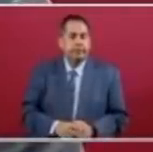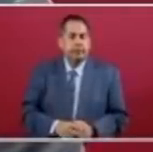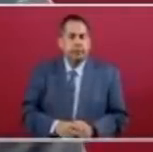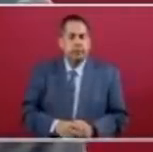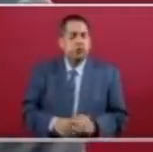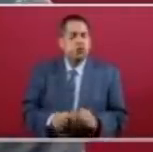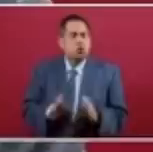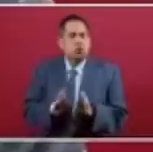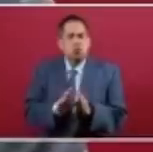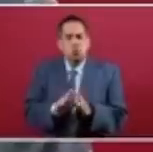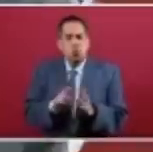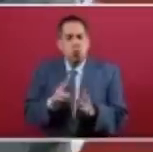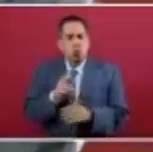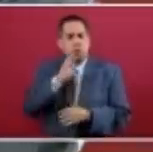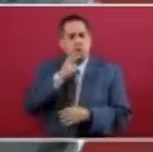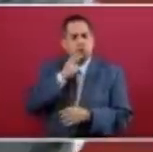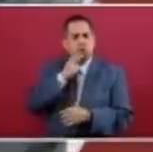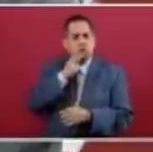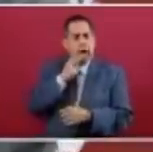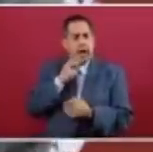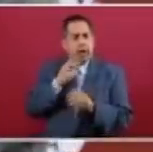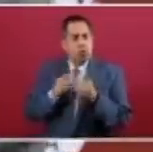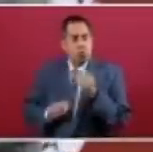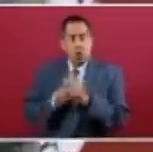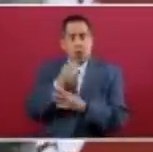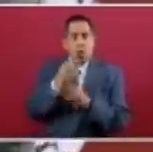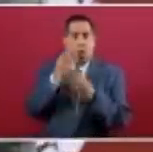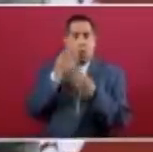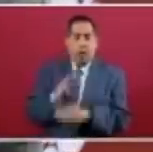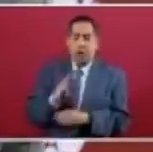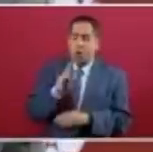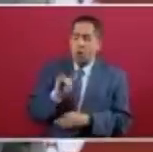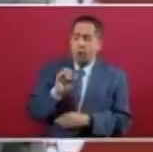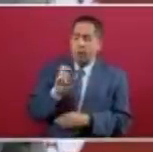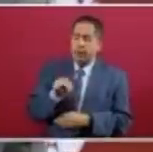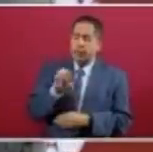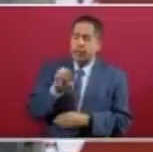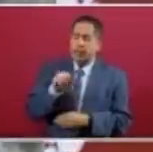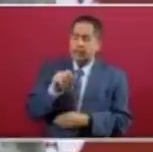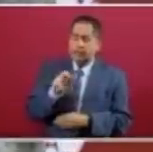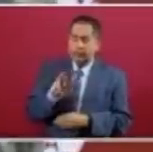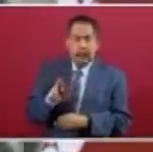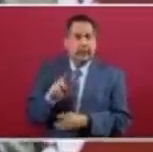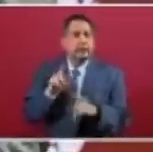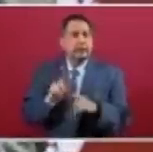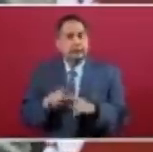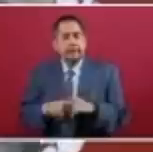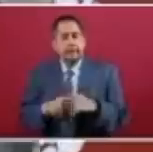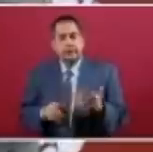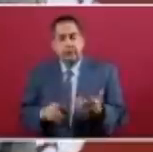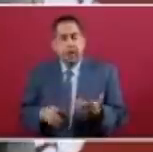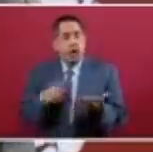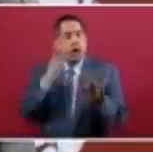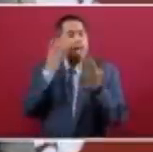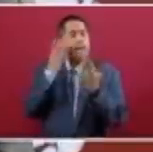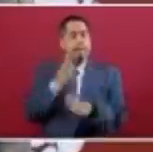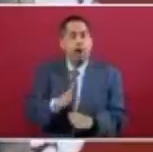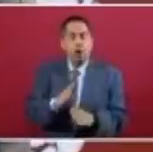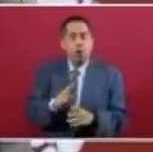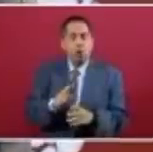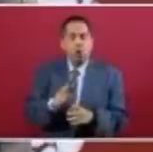cómo va a funcionar el Banco de Bienestar, que va a ser un banco